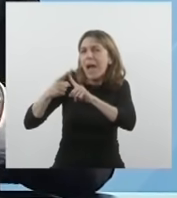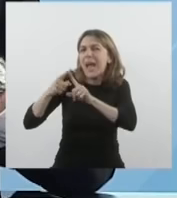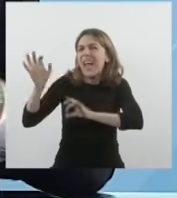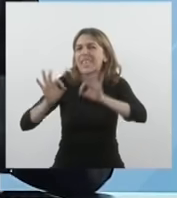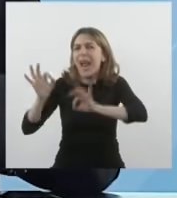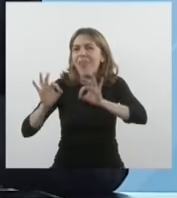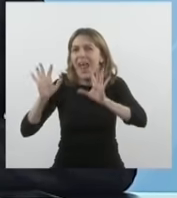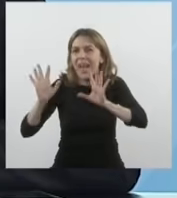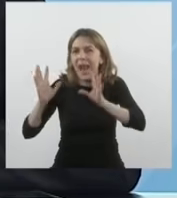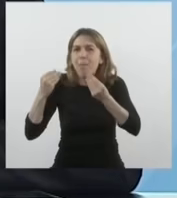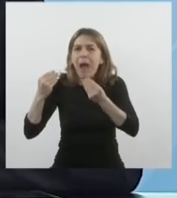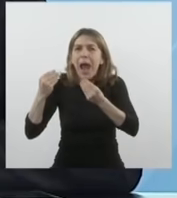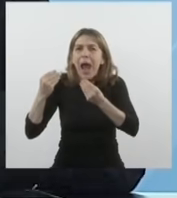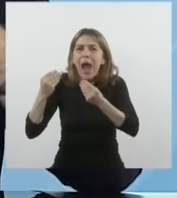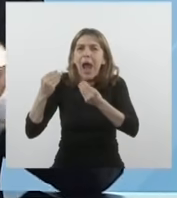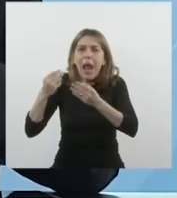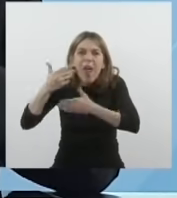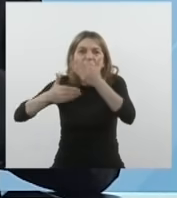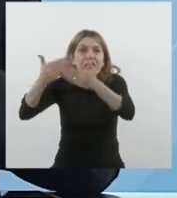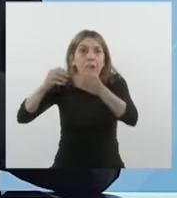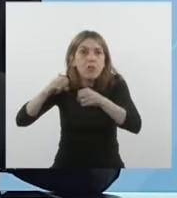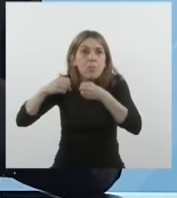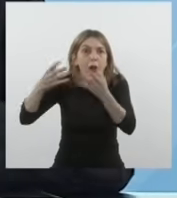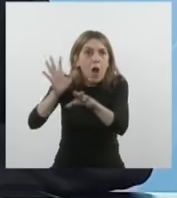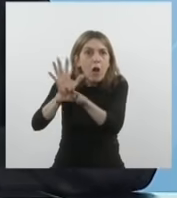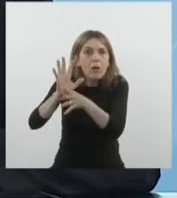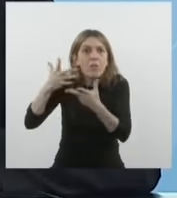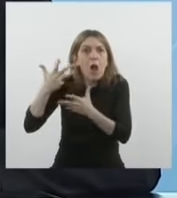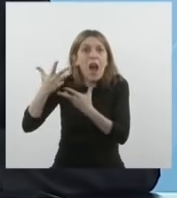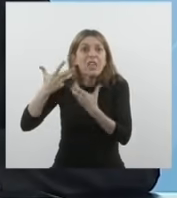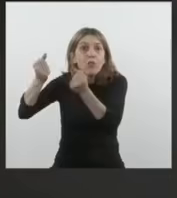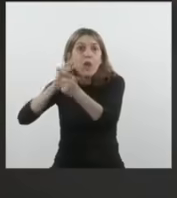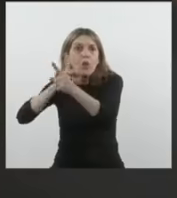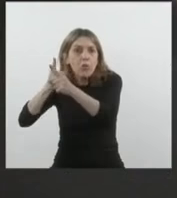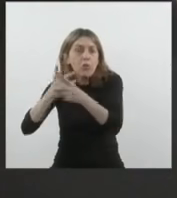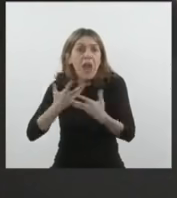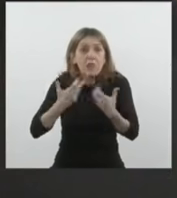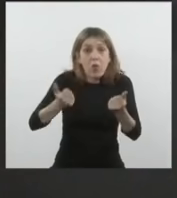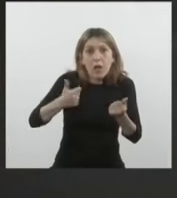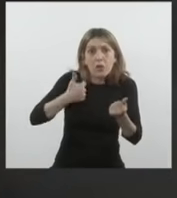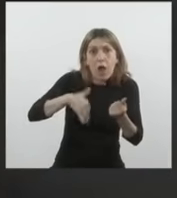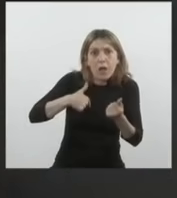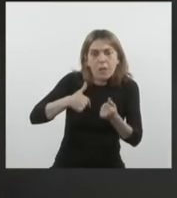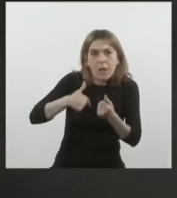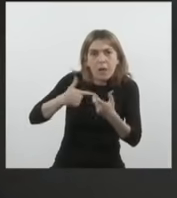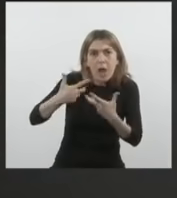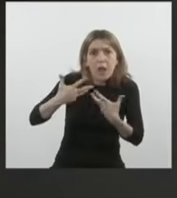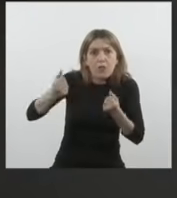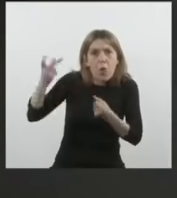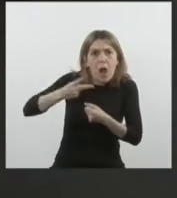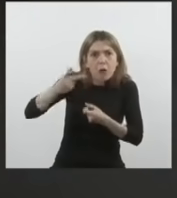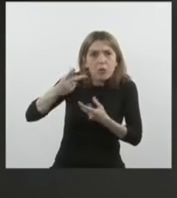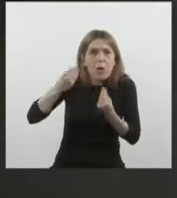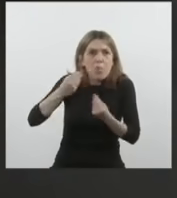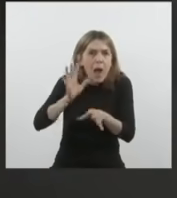desarrollarse mejor y con vilar el esfuerzo de ambos países en la búsqueda del